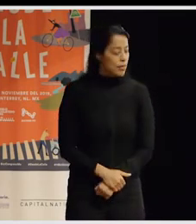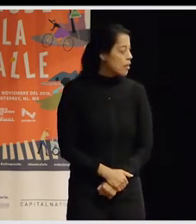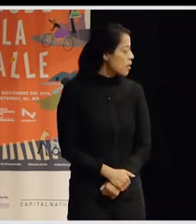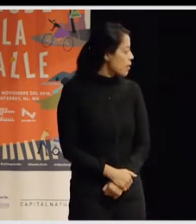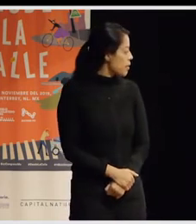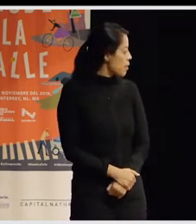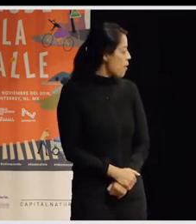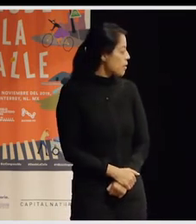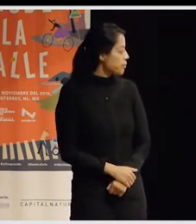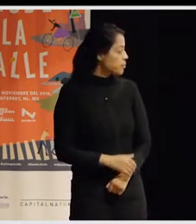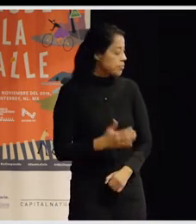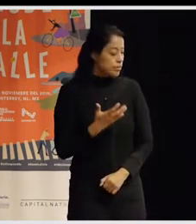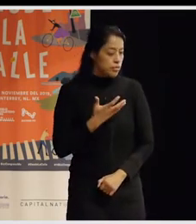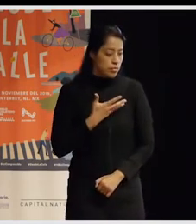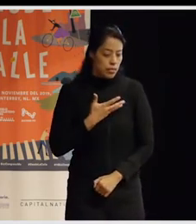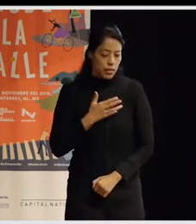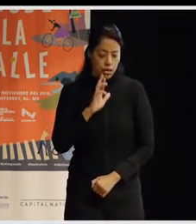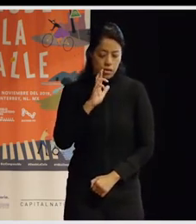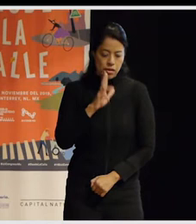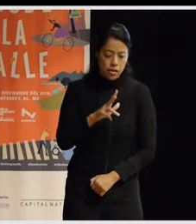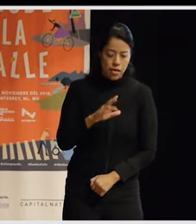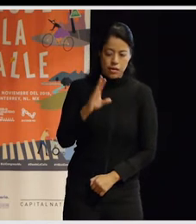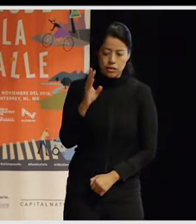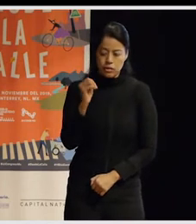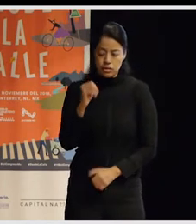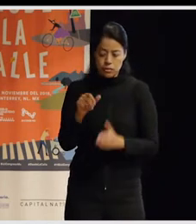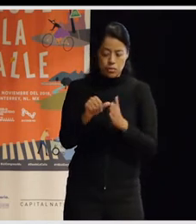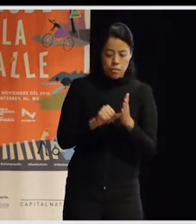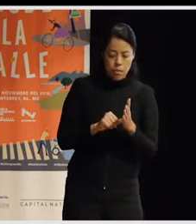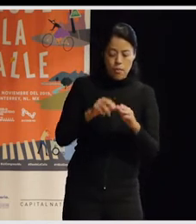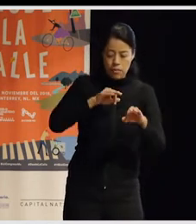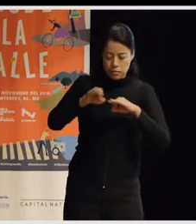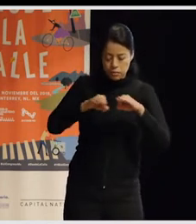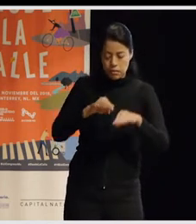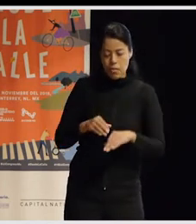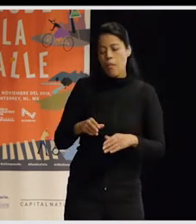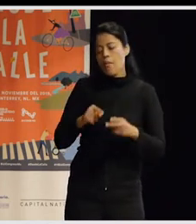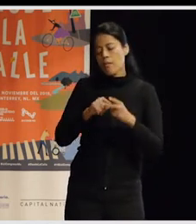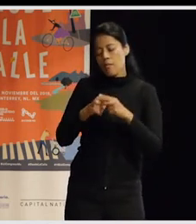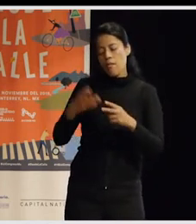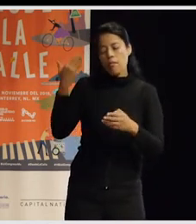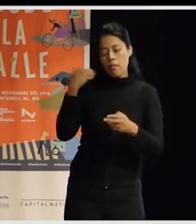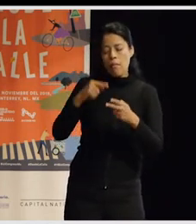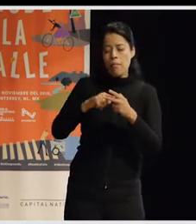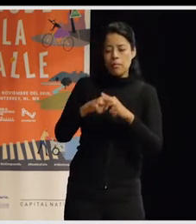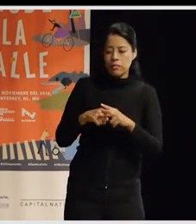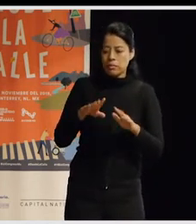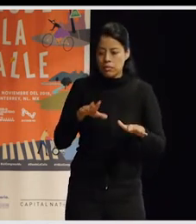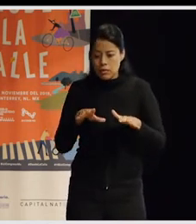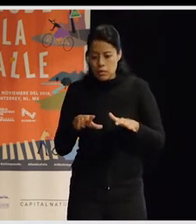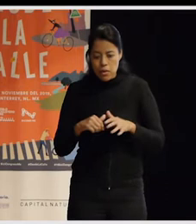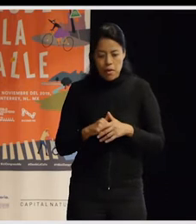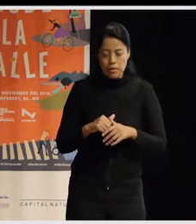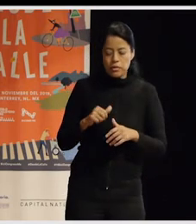tenemos resultados los resultados del sistema nueve meses de operación al principio obviamente porque era una novedad que tenían